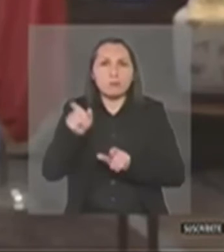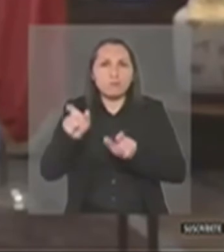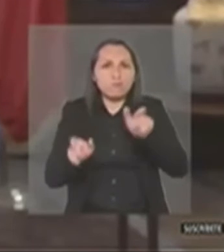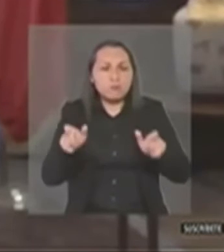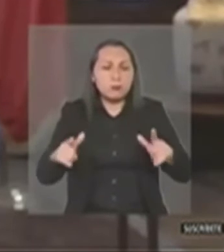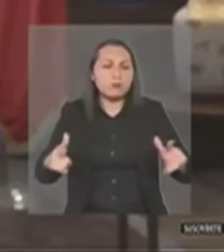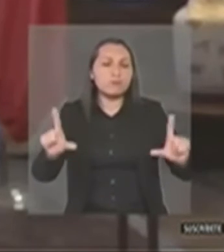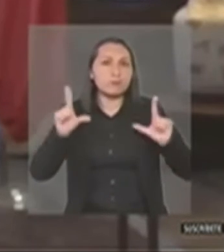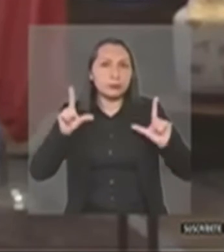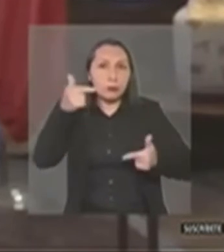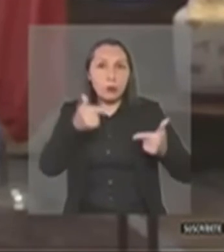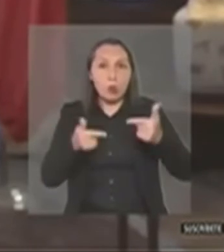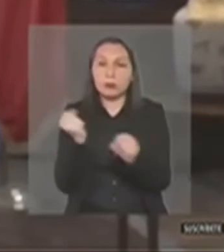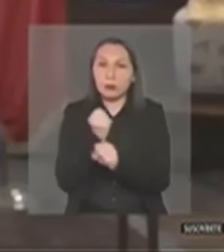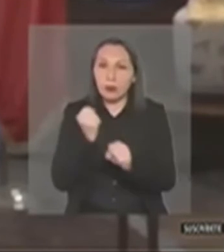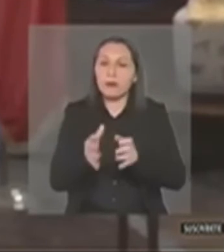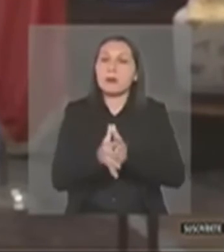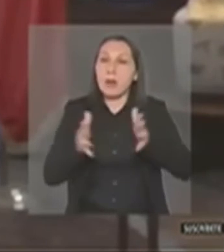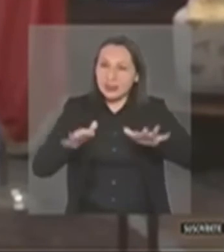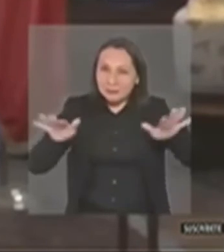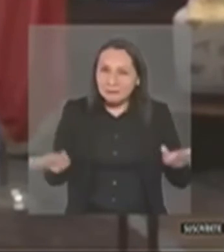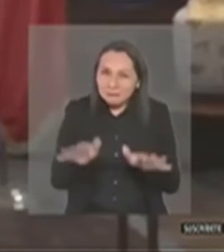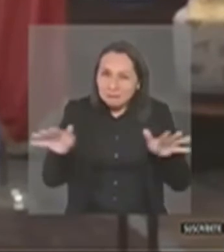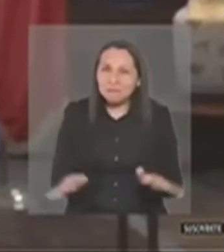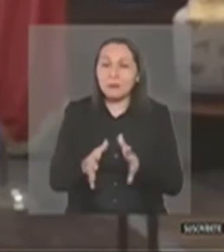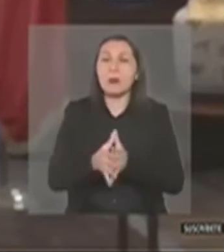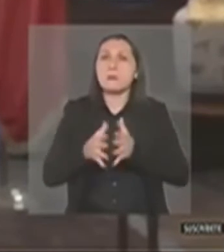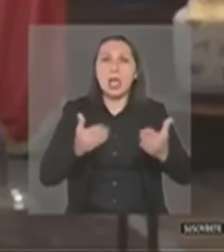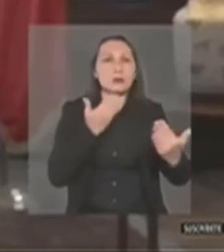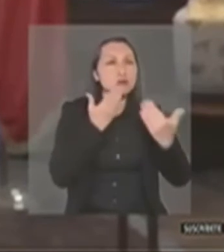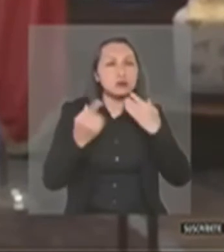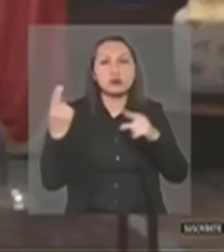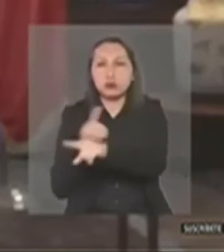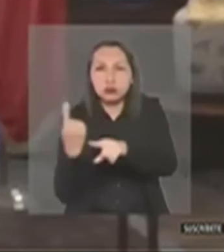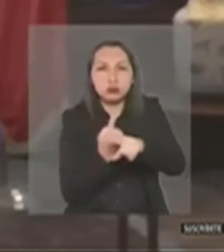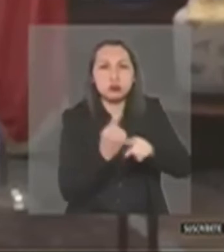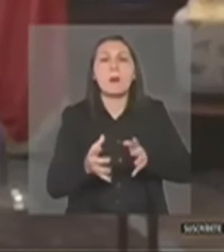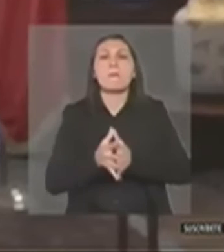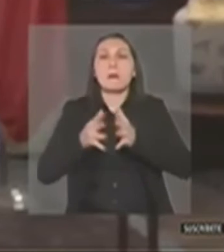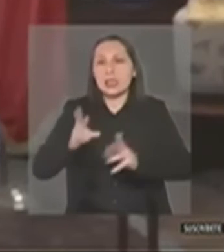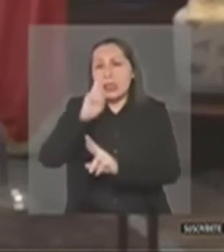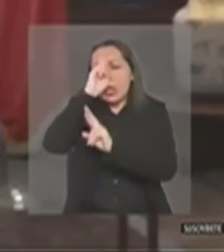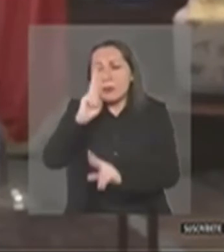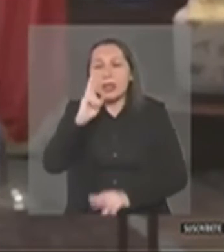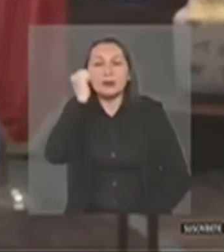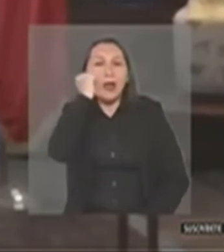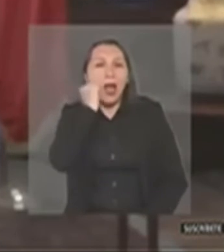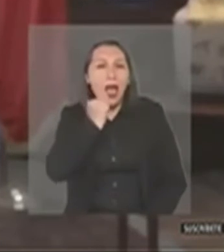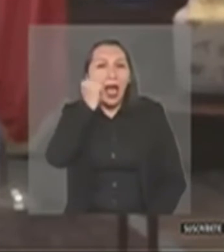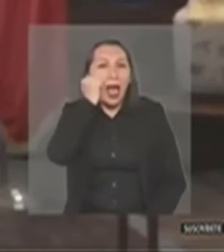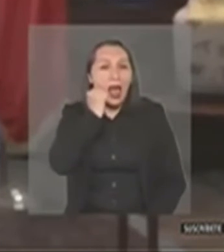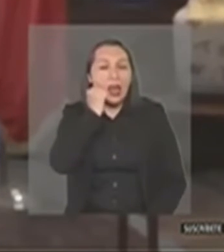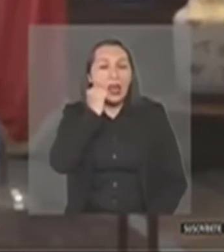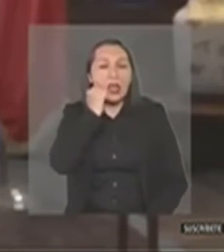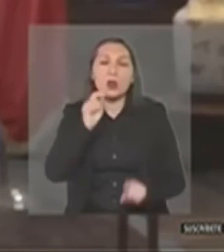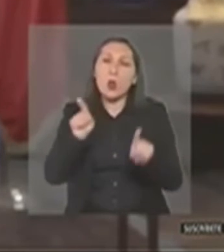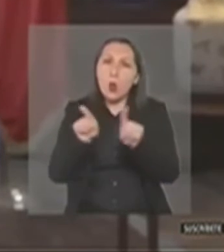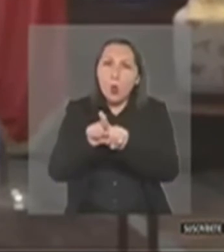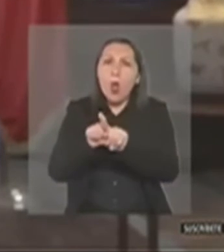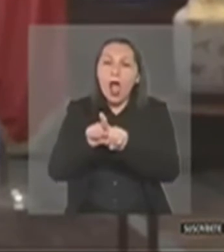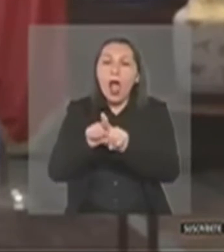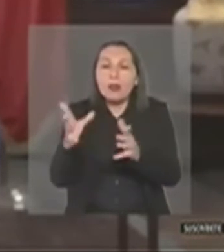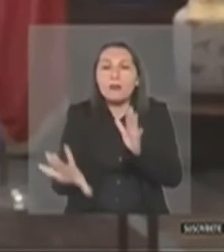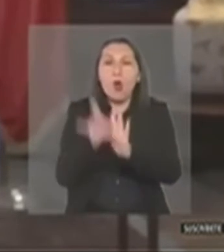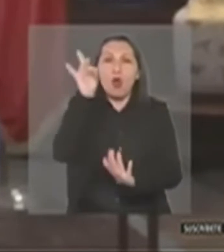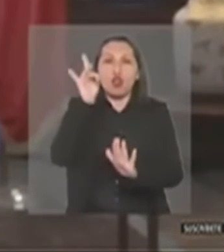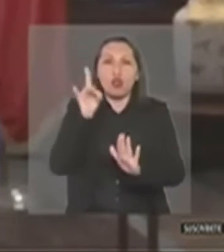pasa la reforma en la población de Chile. Fue que metieron lo del el género. Óyeme,